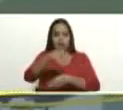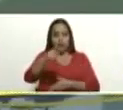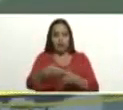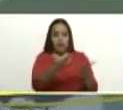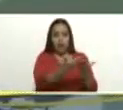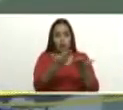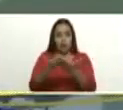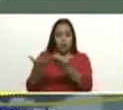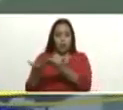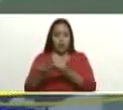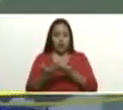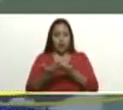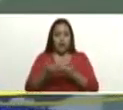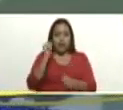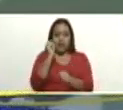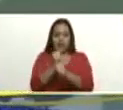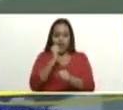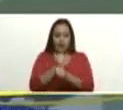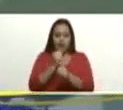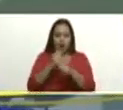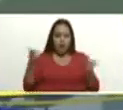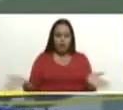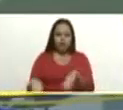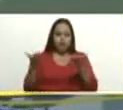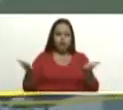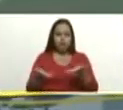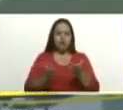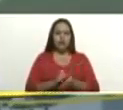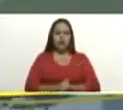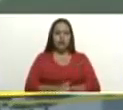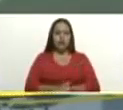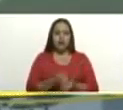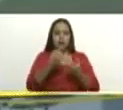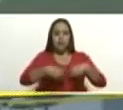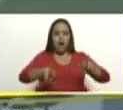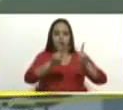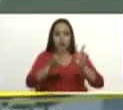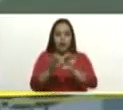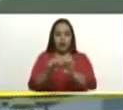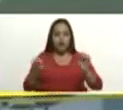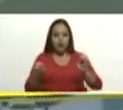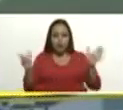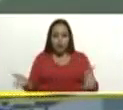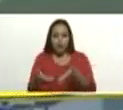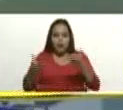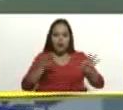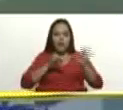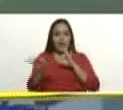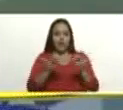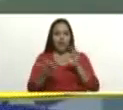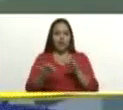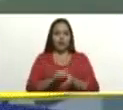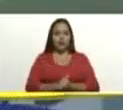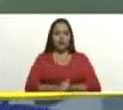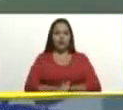escuelas, la labor promoviendo valores educativos, promoviendo el teatro,